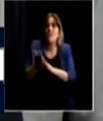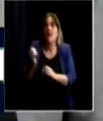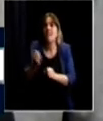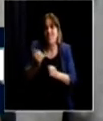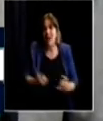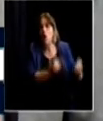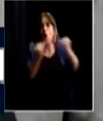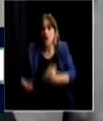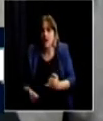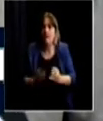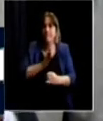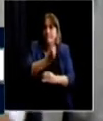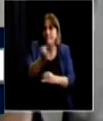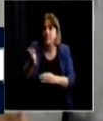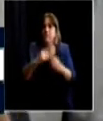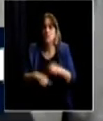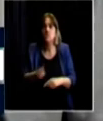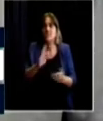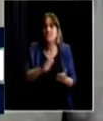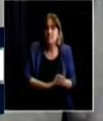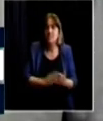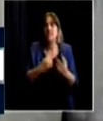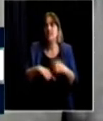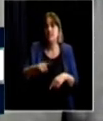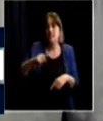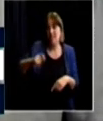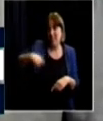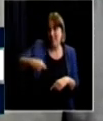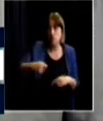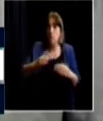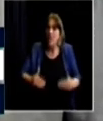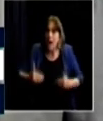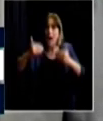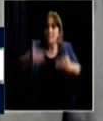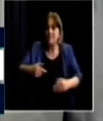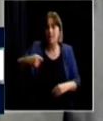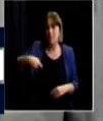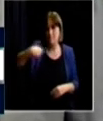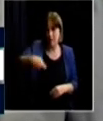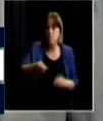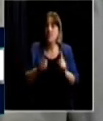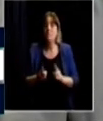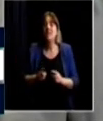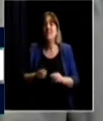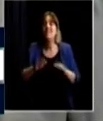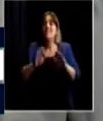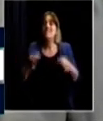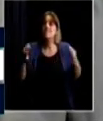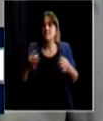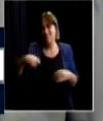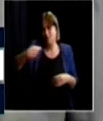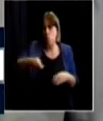en el caso de los créditos y de diferir pagos por otro lado tenemos el seguro de paro especial